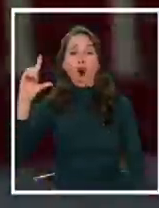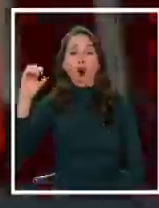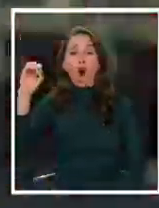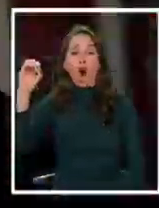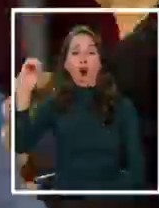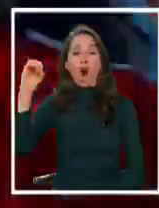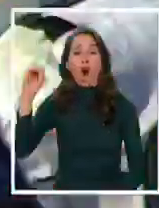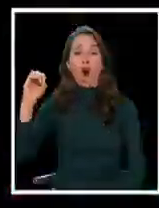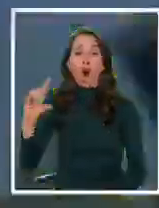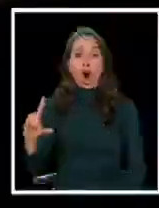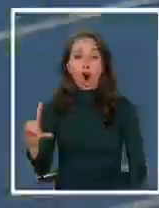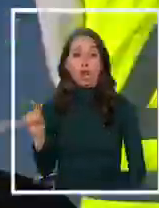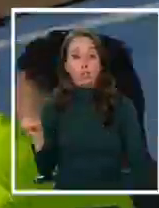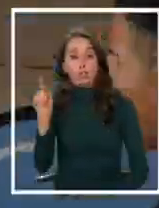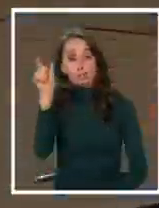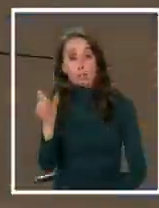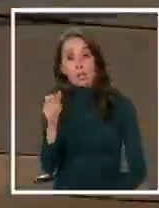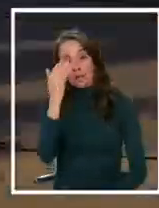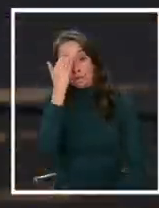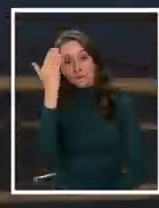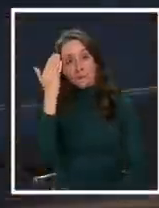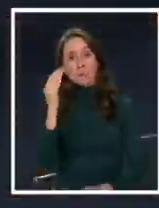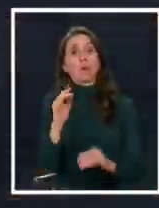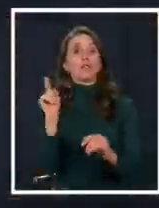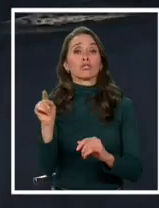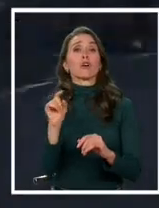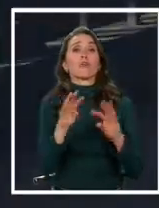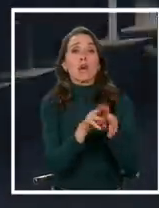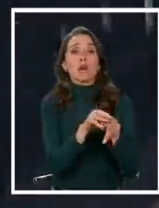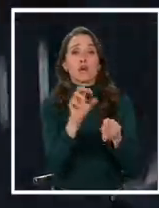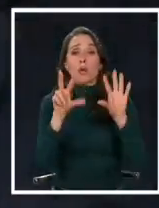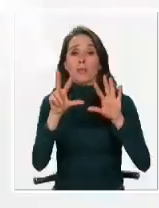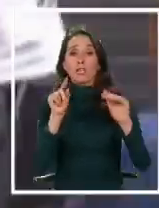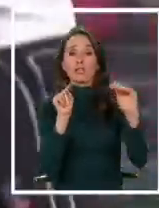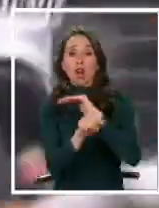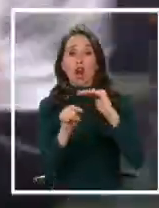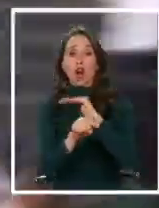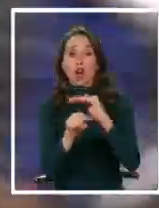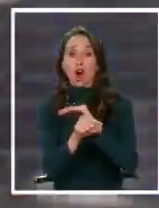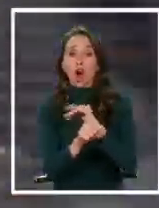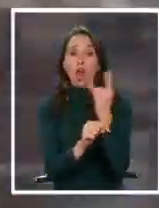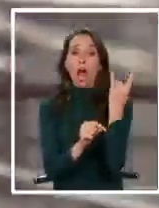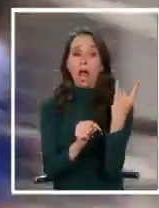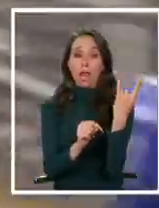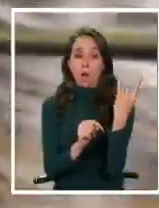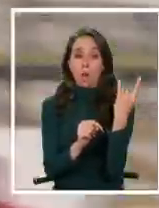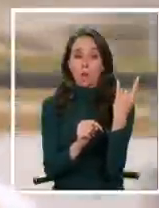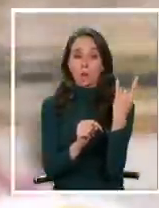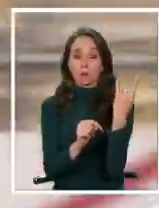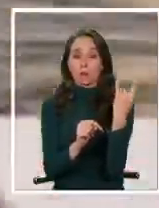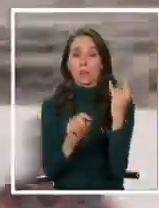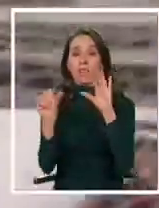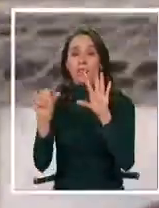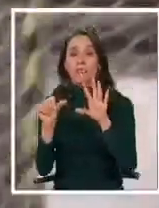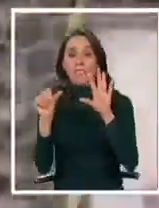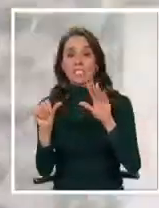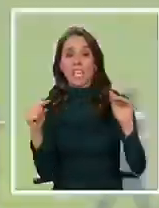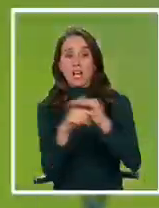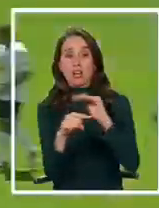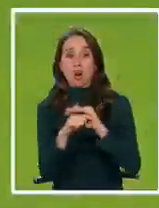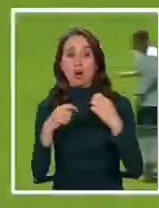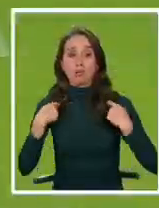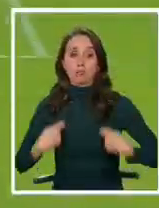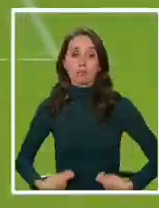cacique así se convirtió en ídolo del Club goles en total a Universidad de chile 16 de ellos